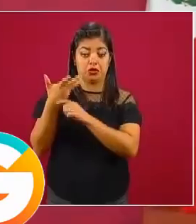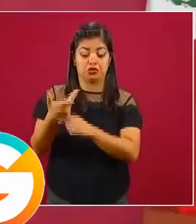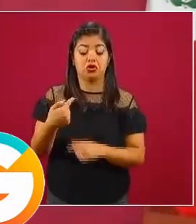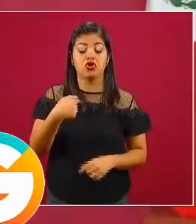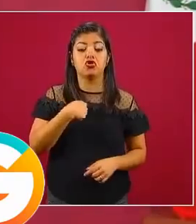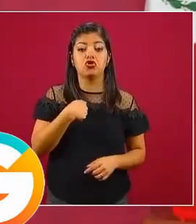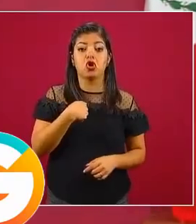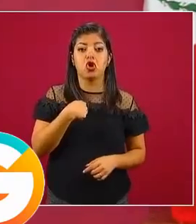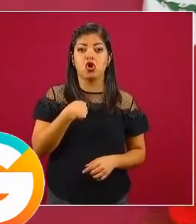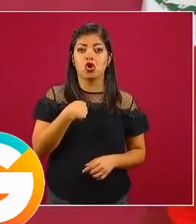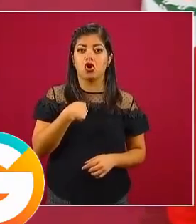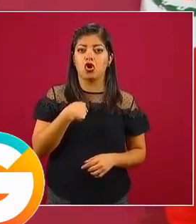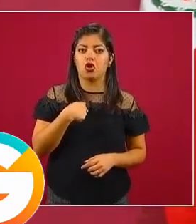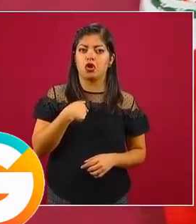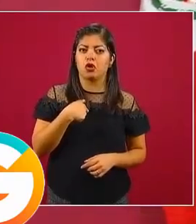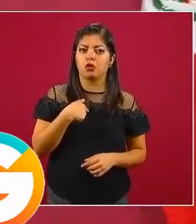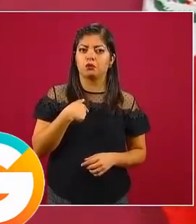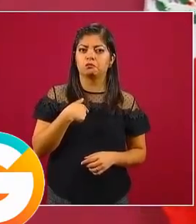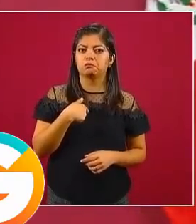solo